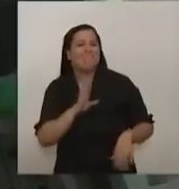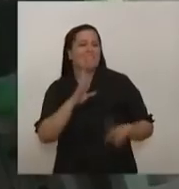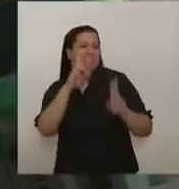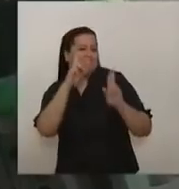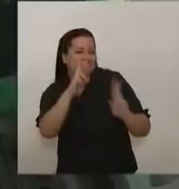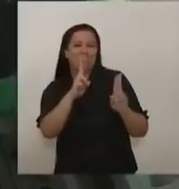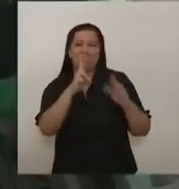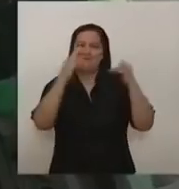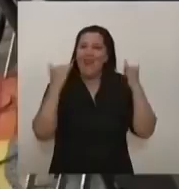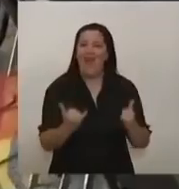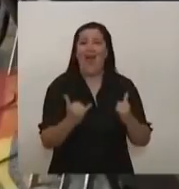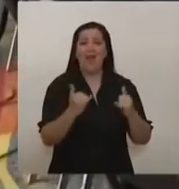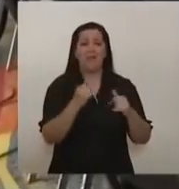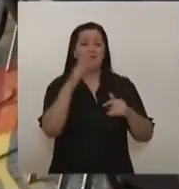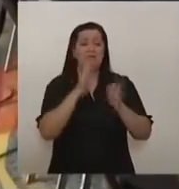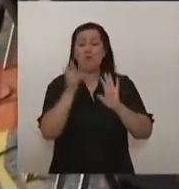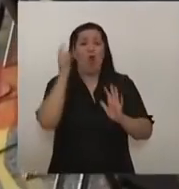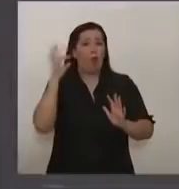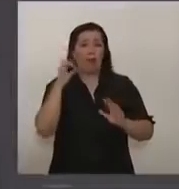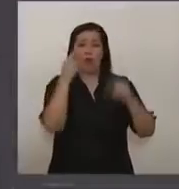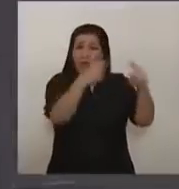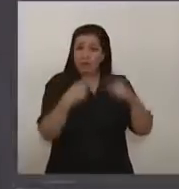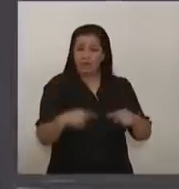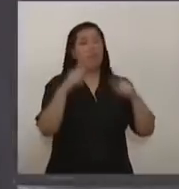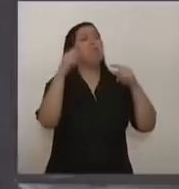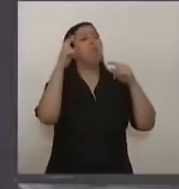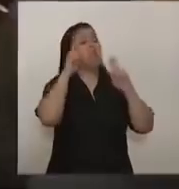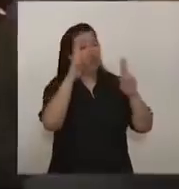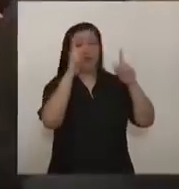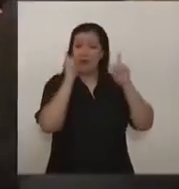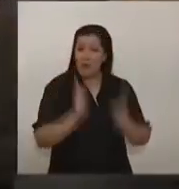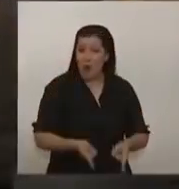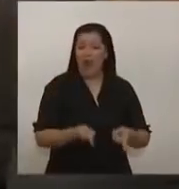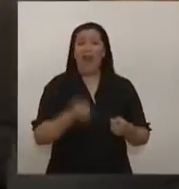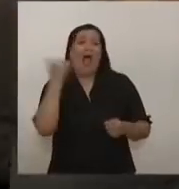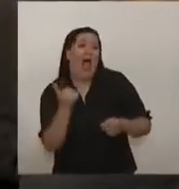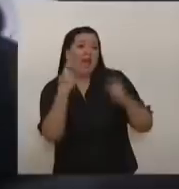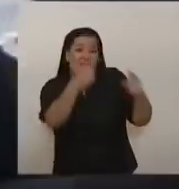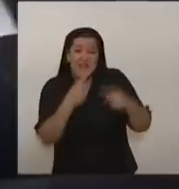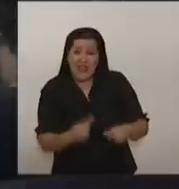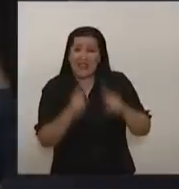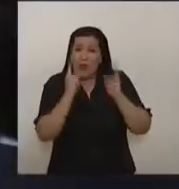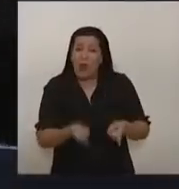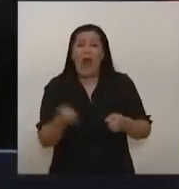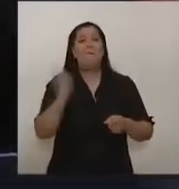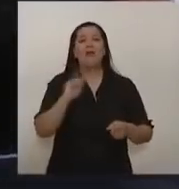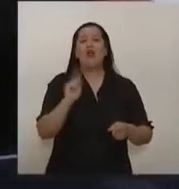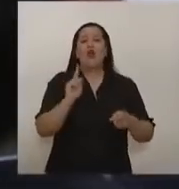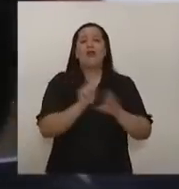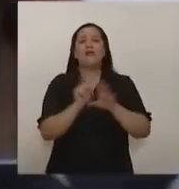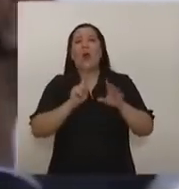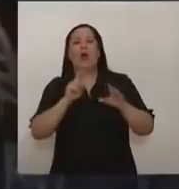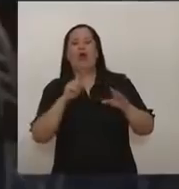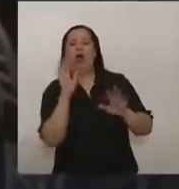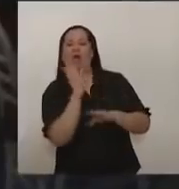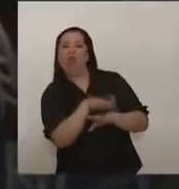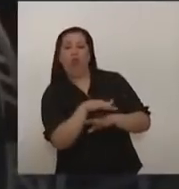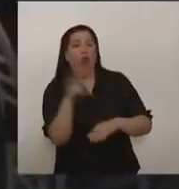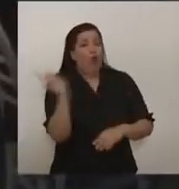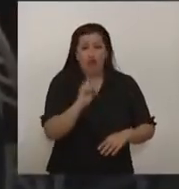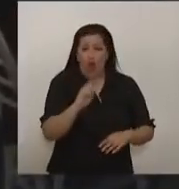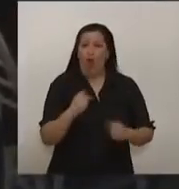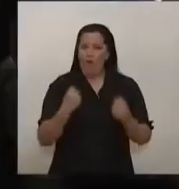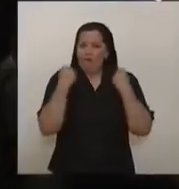más respetuosos con lo que piensan diferente. Que podamos reconocer que nuestras diferencias no residen en nuestra debilidad, sino en